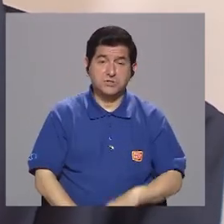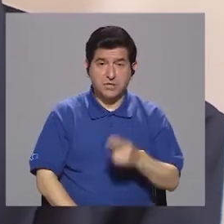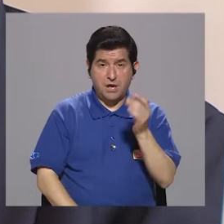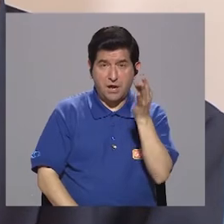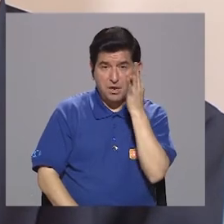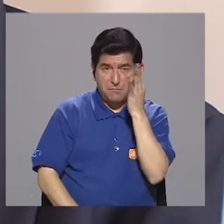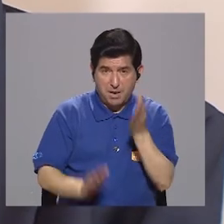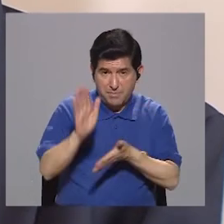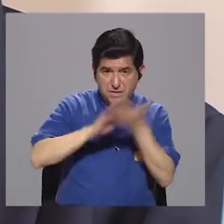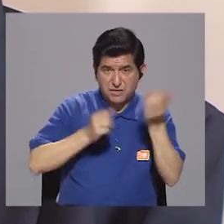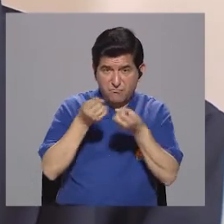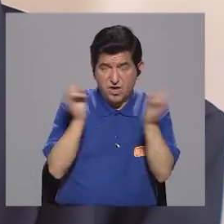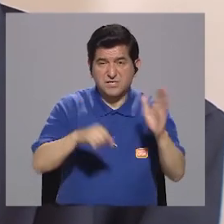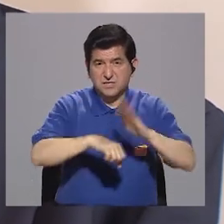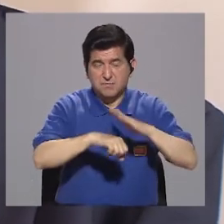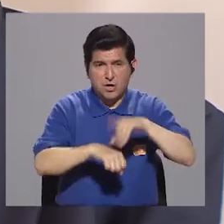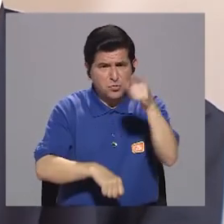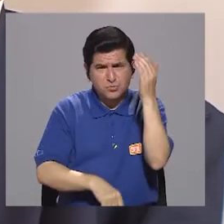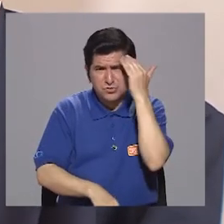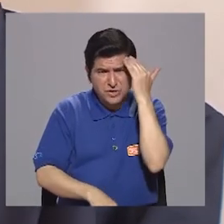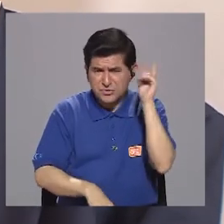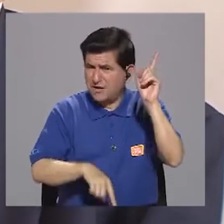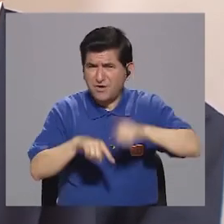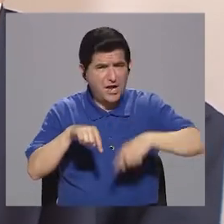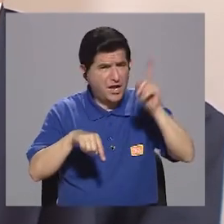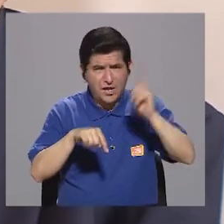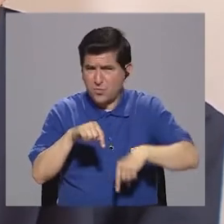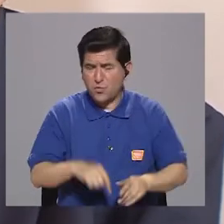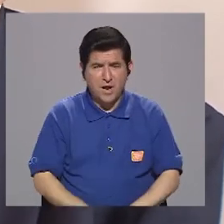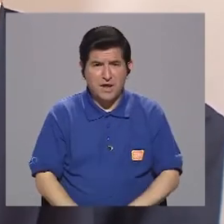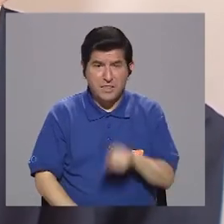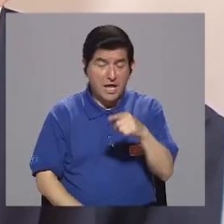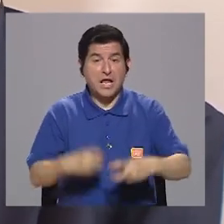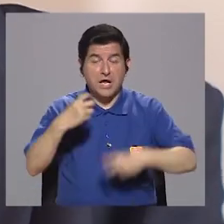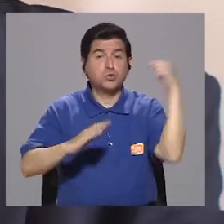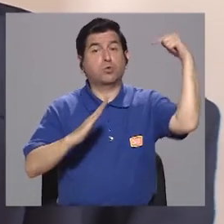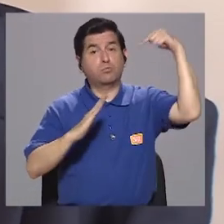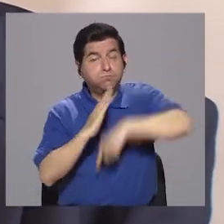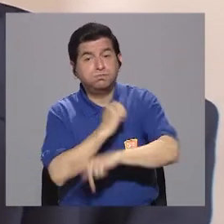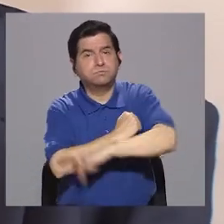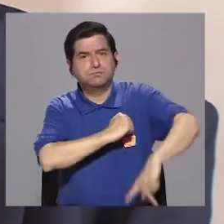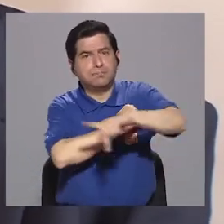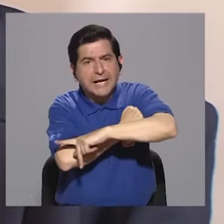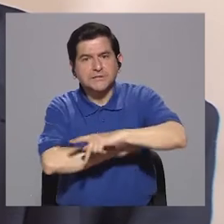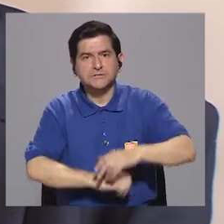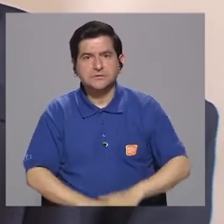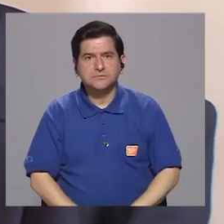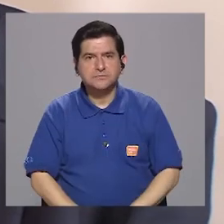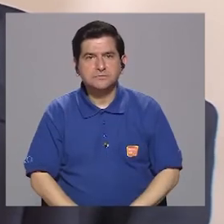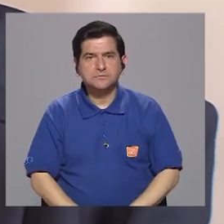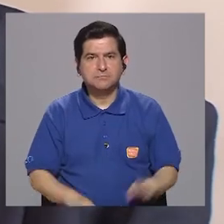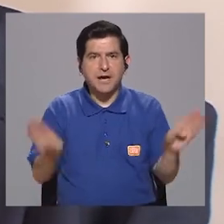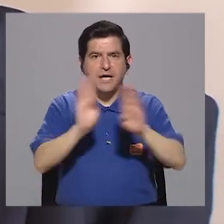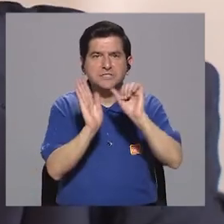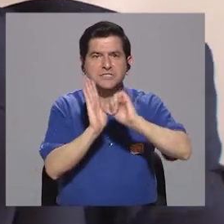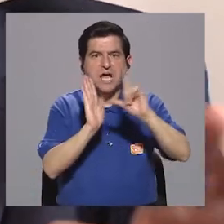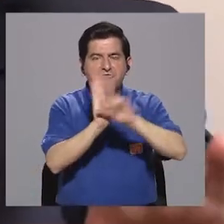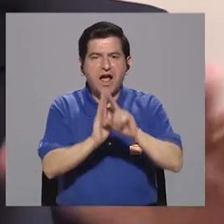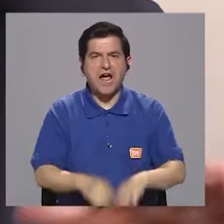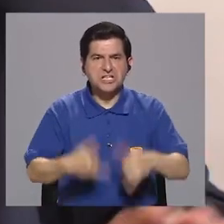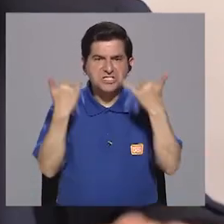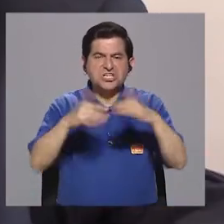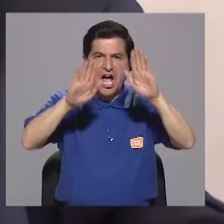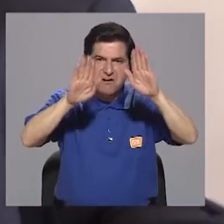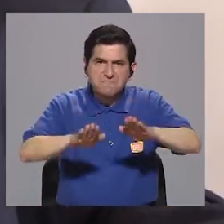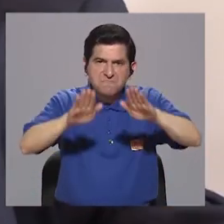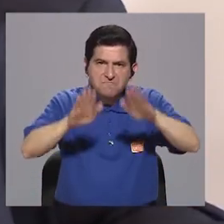fue sin permiso, dice. Y usted no sabe que eso puede conducirnos a un problema seriosísimo en el país. Dice, que cierre la asamblea, ya